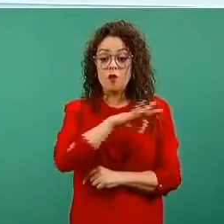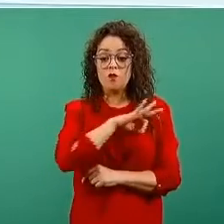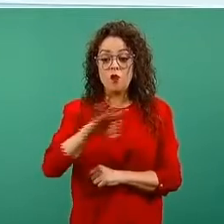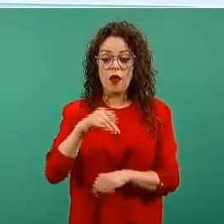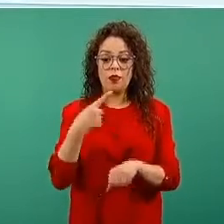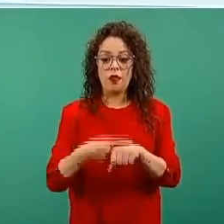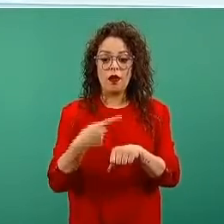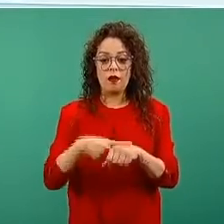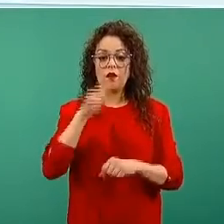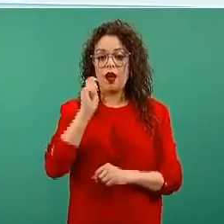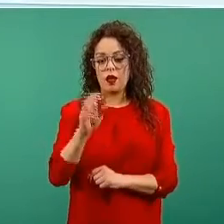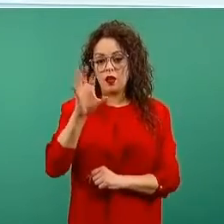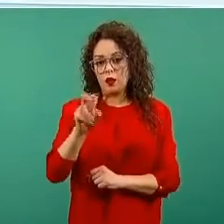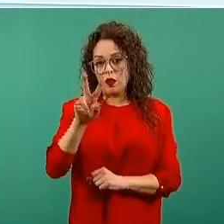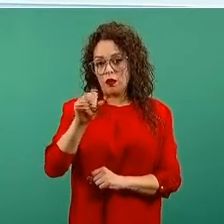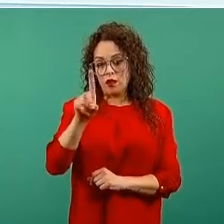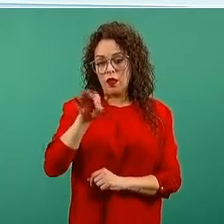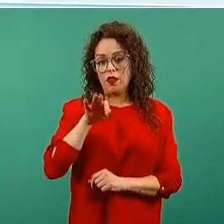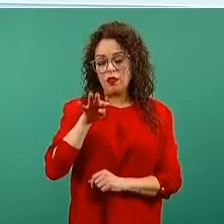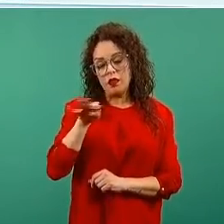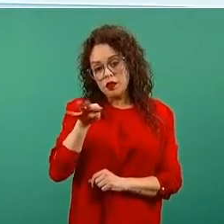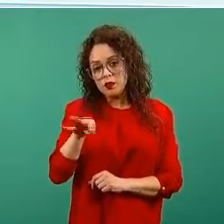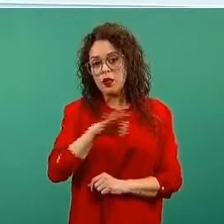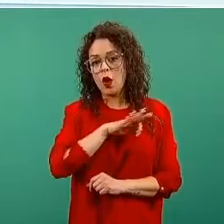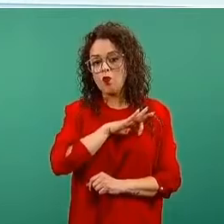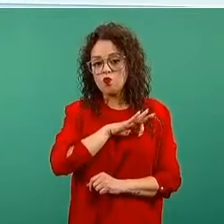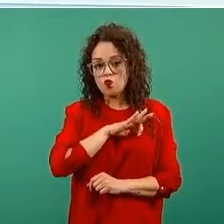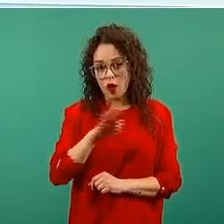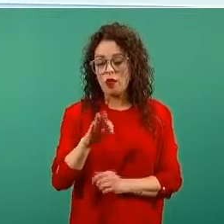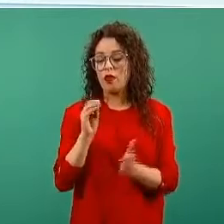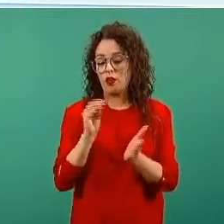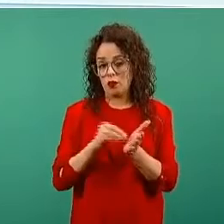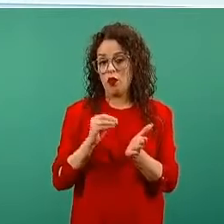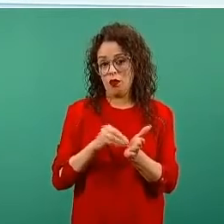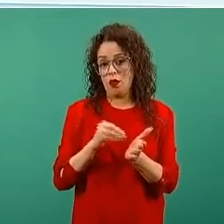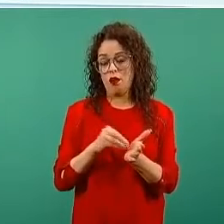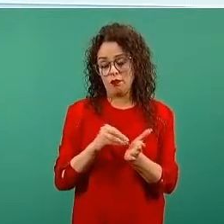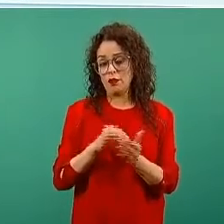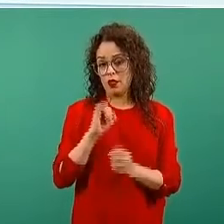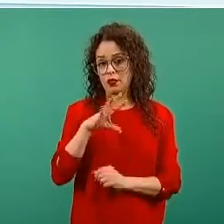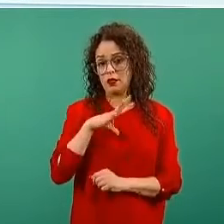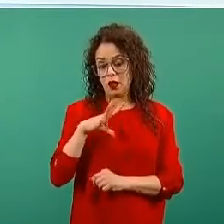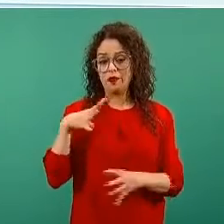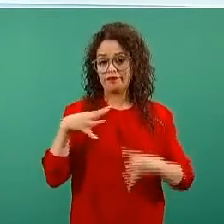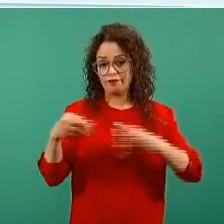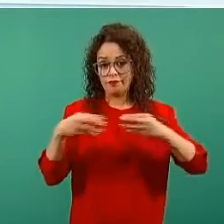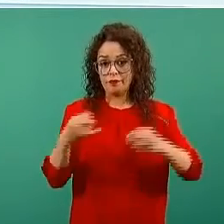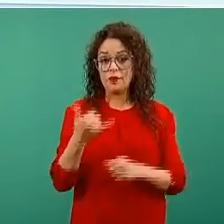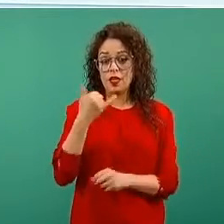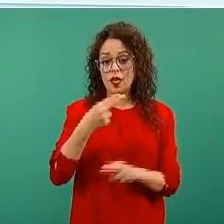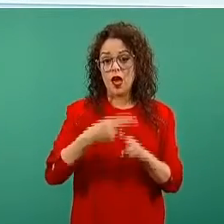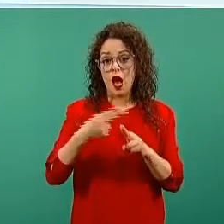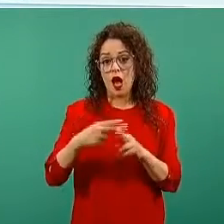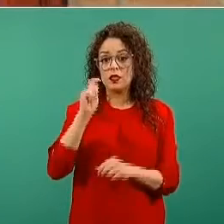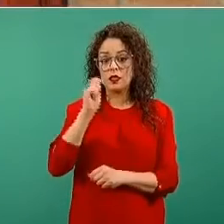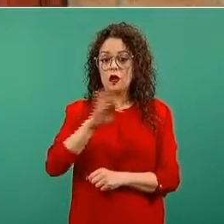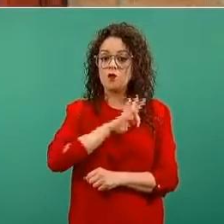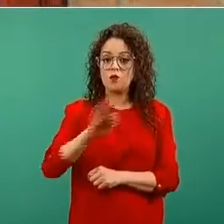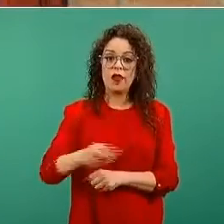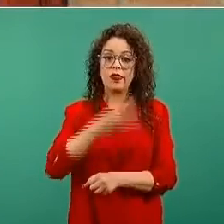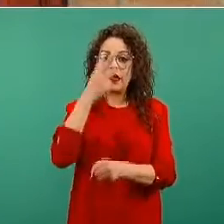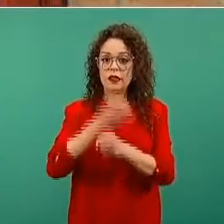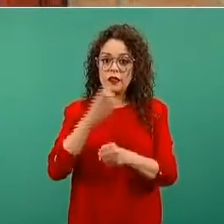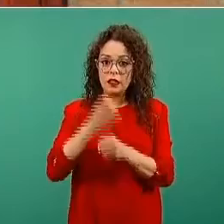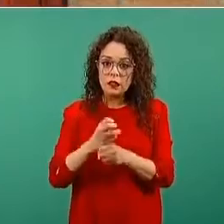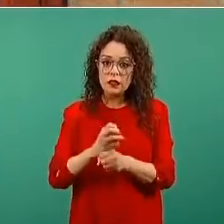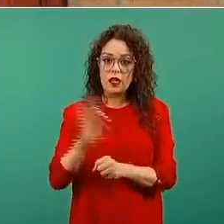la COVID-19 puede todavía ser de manera importante y generarnos inclusive un tercer acné, un tercer pico, una